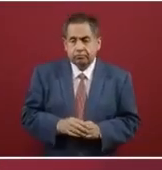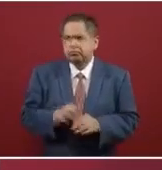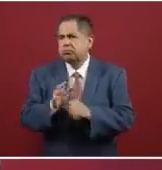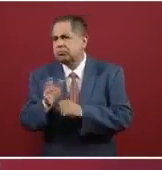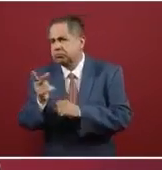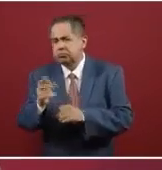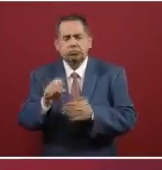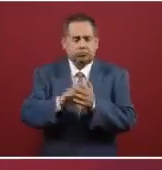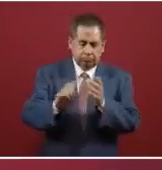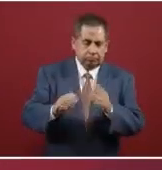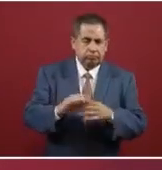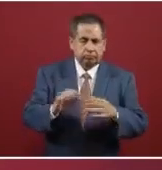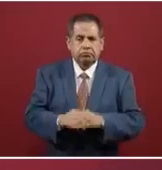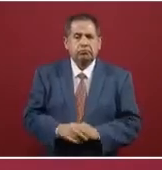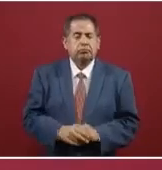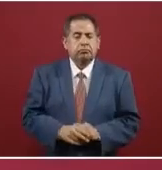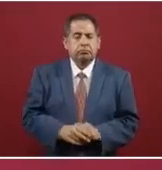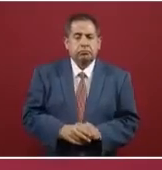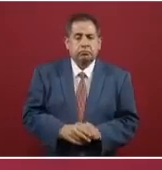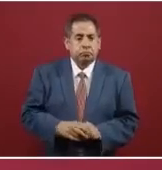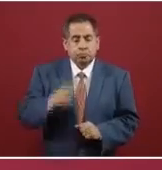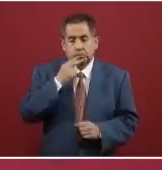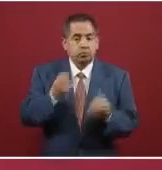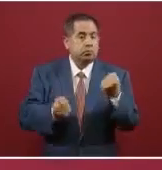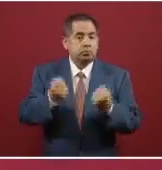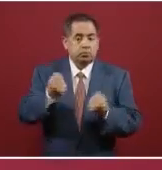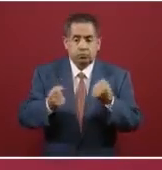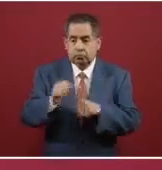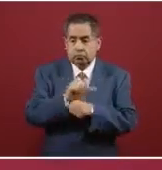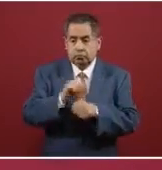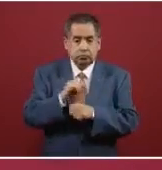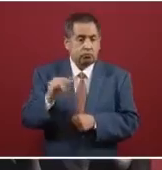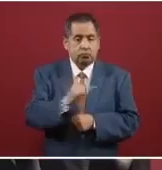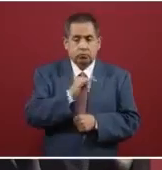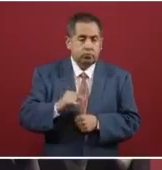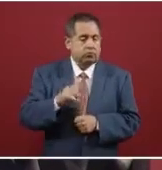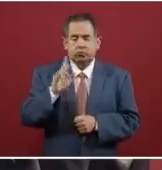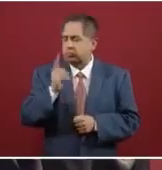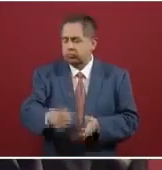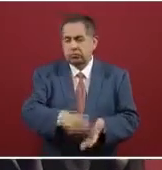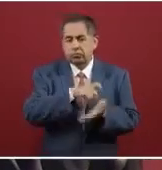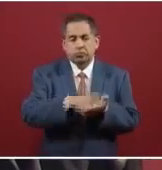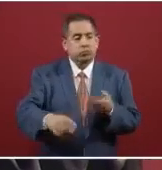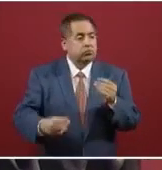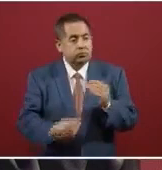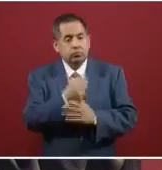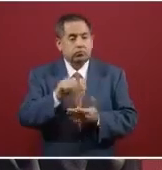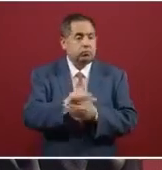¿Cuáles? Por ejemplo, el uso de vehículos. No se van a comprar vehículos